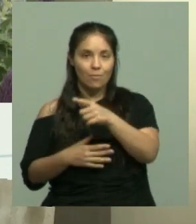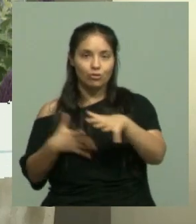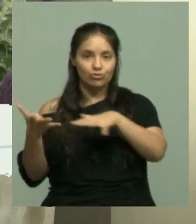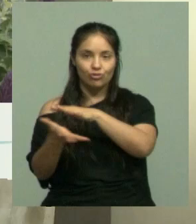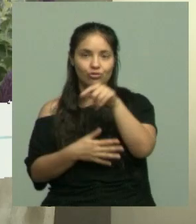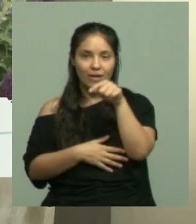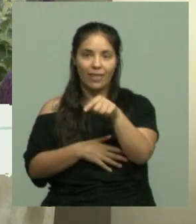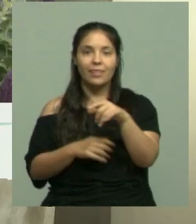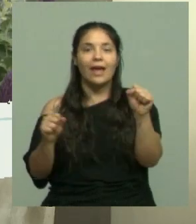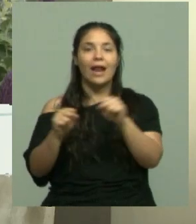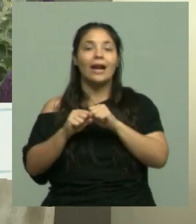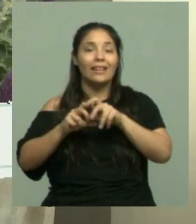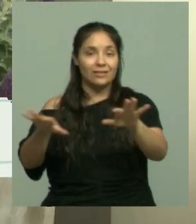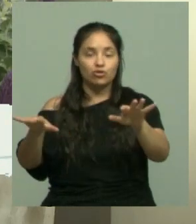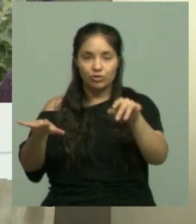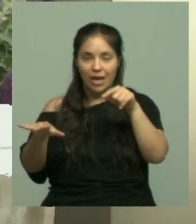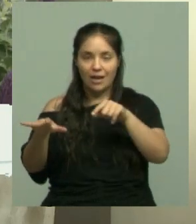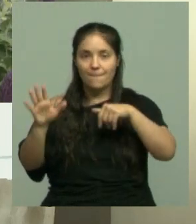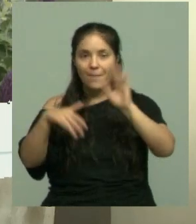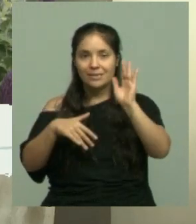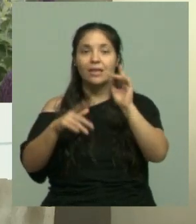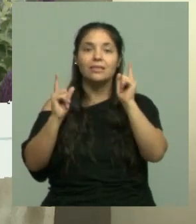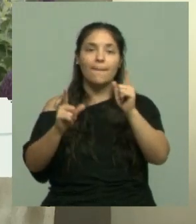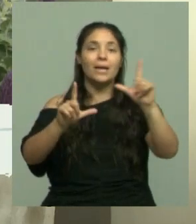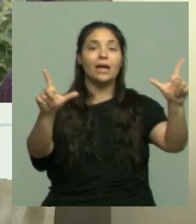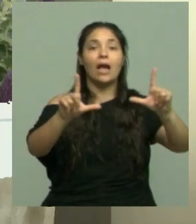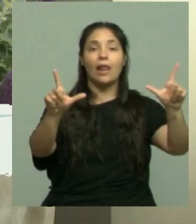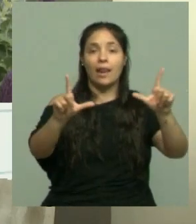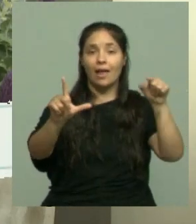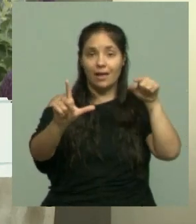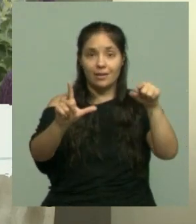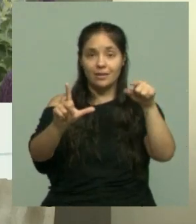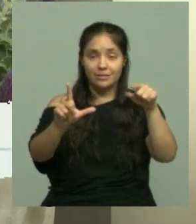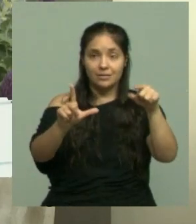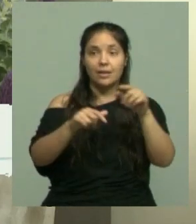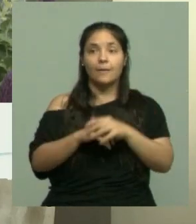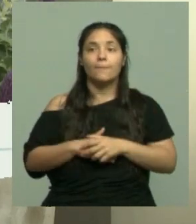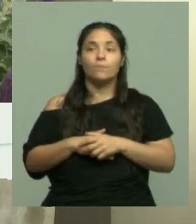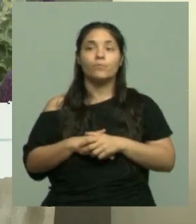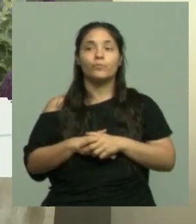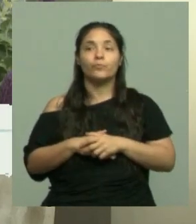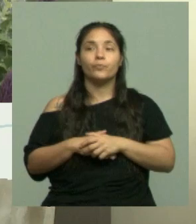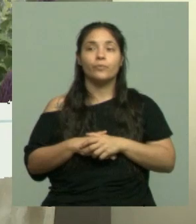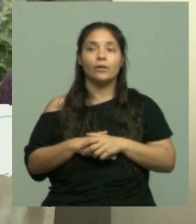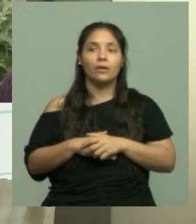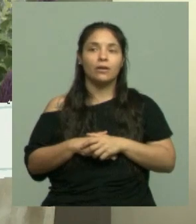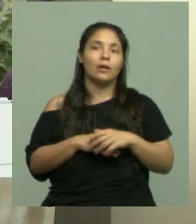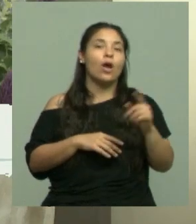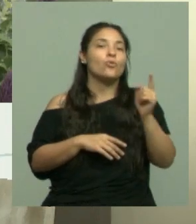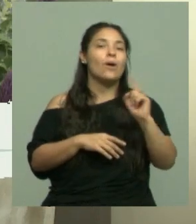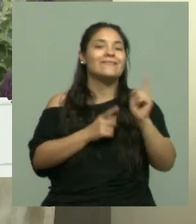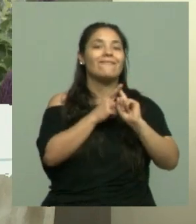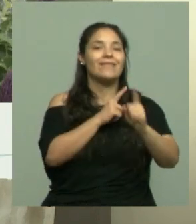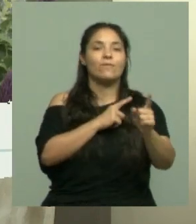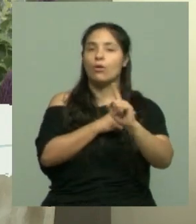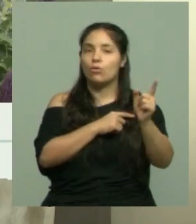redes sociales y principalmente en canales que provean en forma de no vivo, sino en las cuales